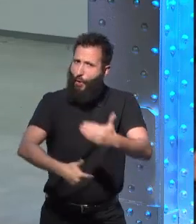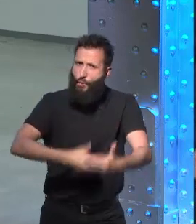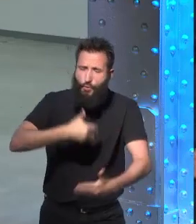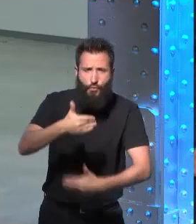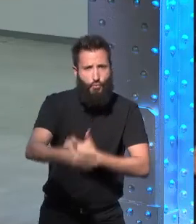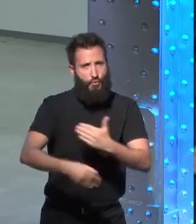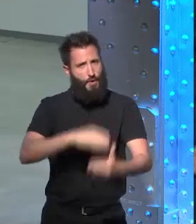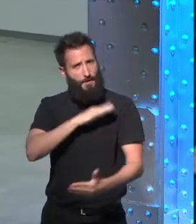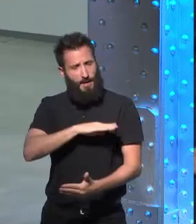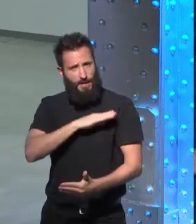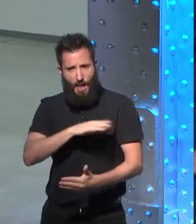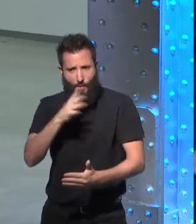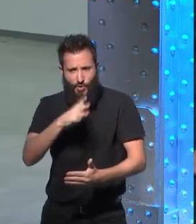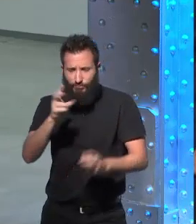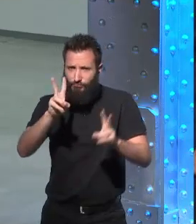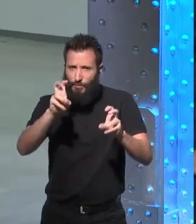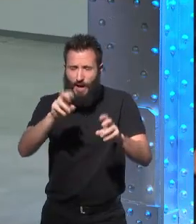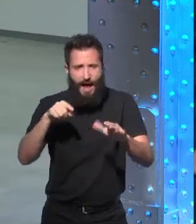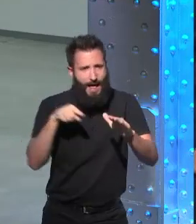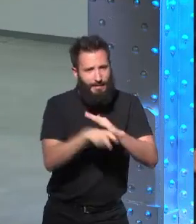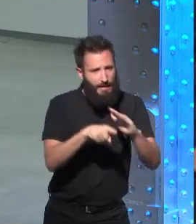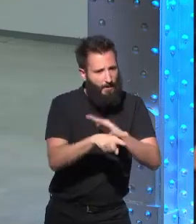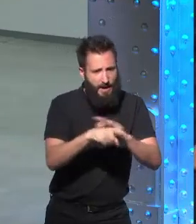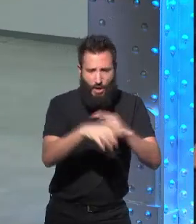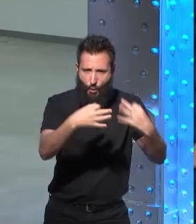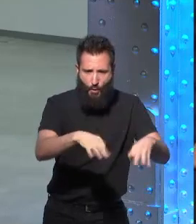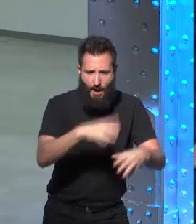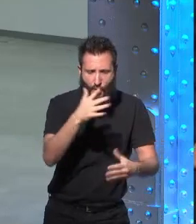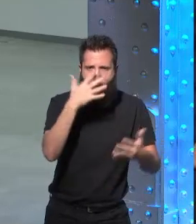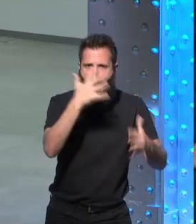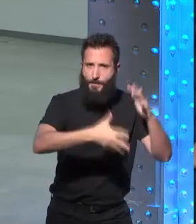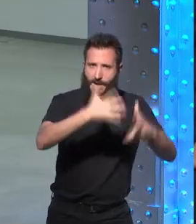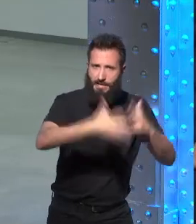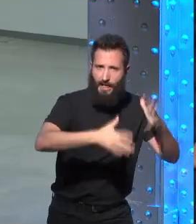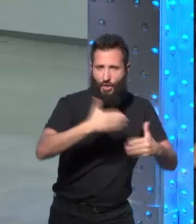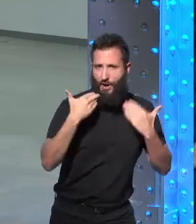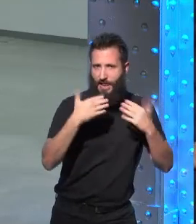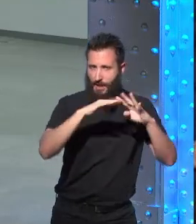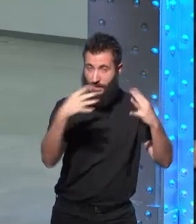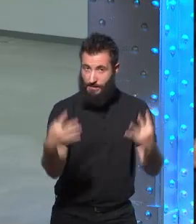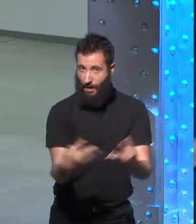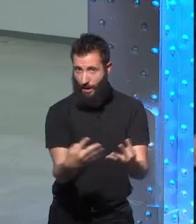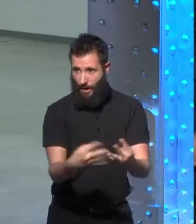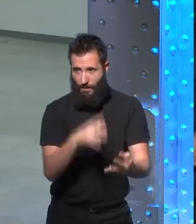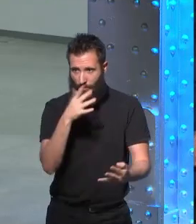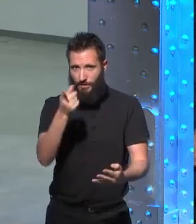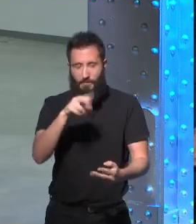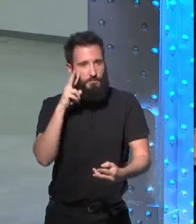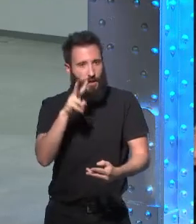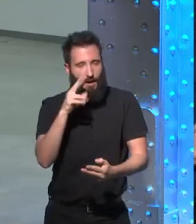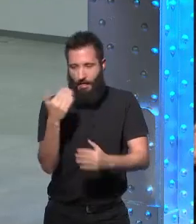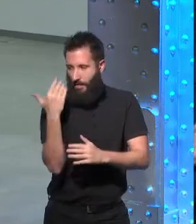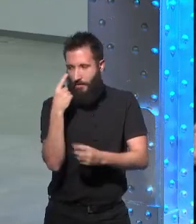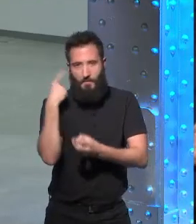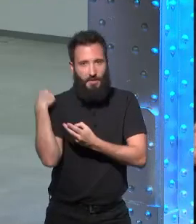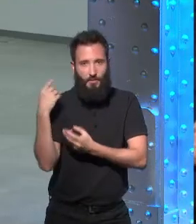tramitación de cuestiones y de trámites habituales con la Administración a través de Internet. Bueno, no hay más que ver, hace poco seguramente la